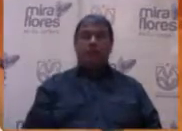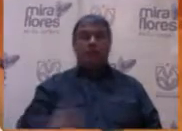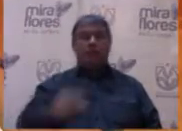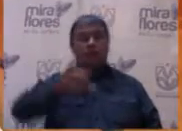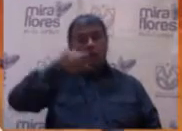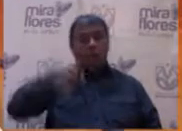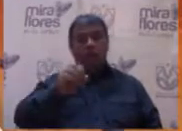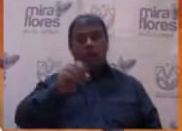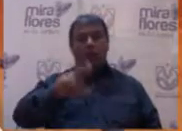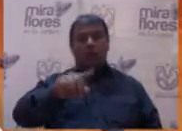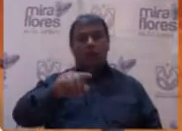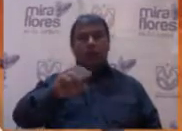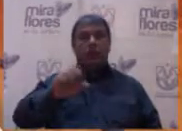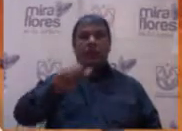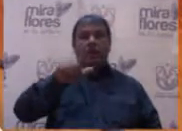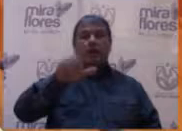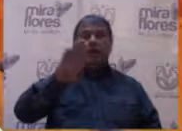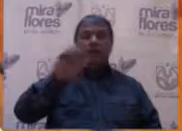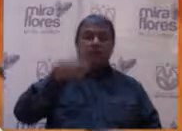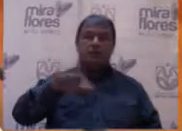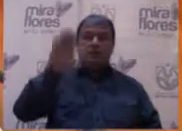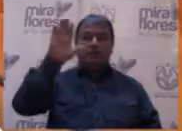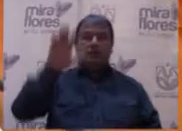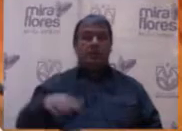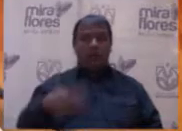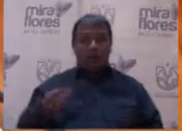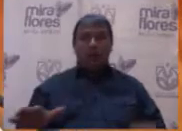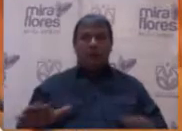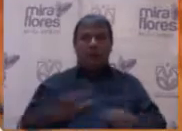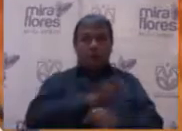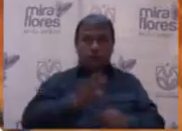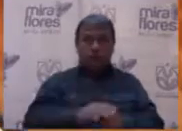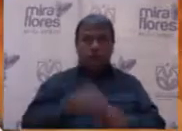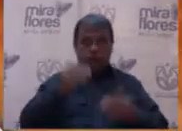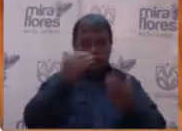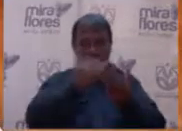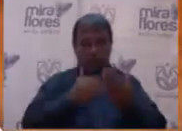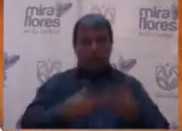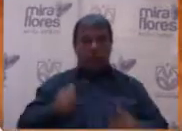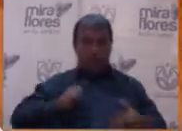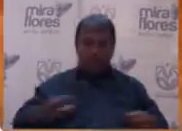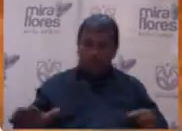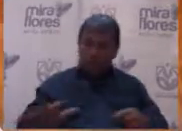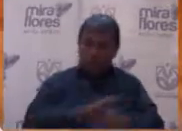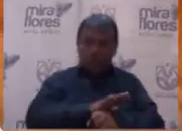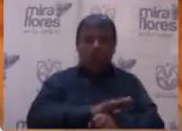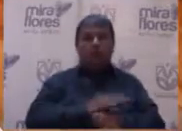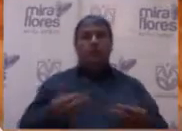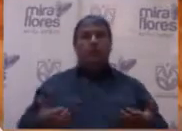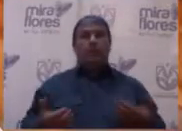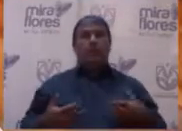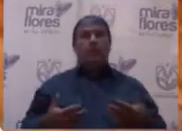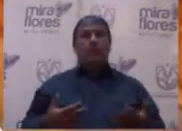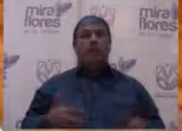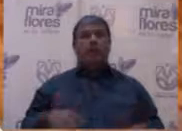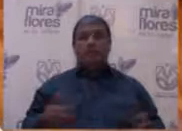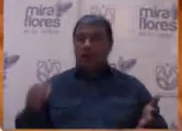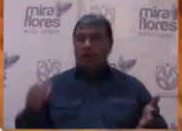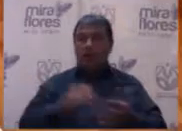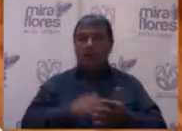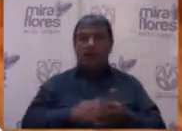Señor Jorge de Albertis González del Riego. Presente. Hay quórum, señor alcalde. Muy bien, tenemos quórum pleno. Una vez